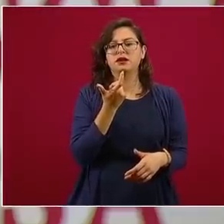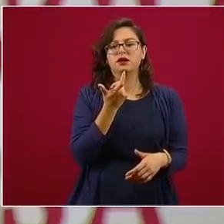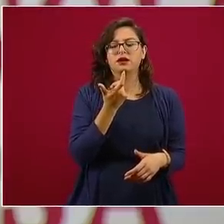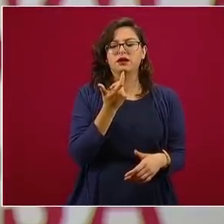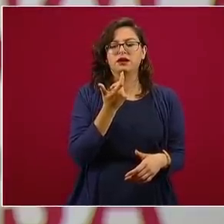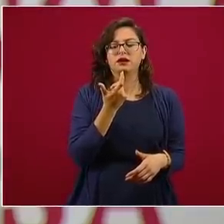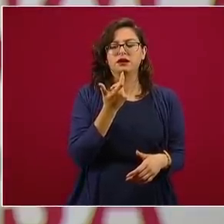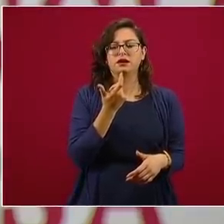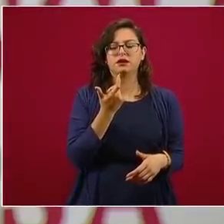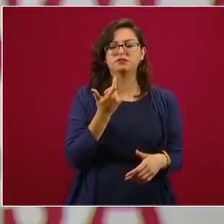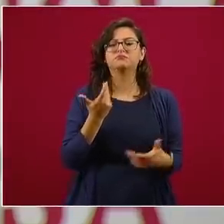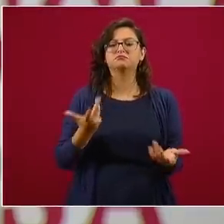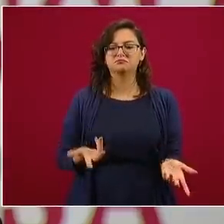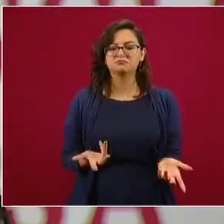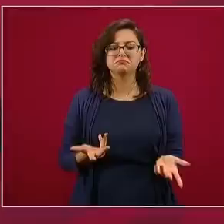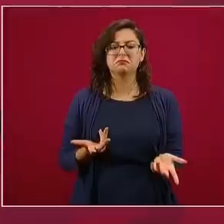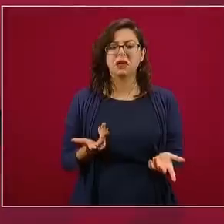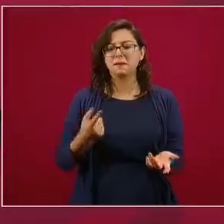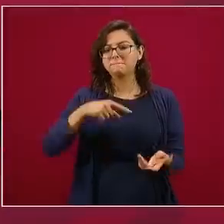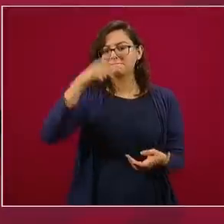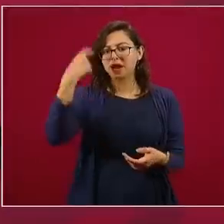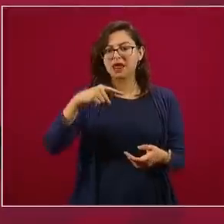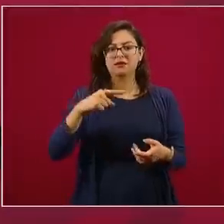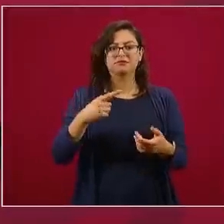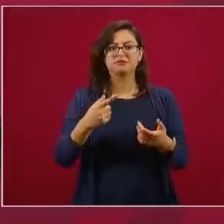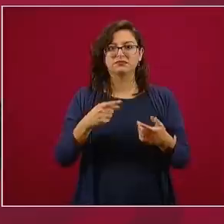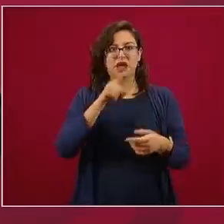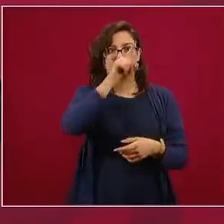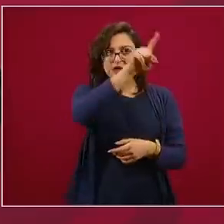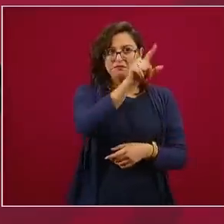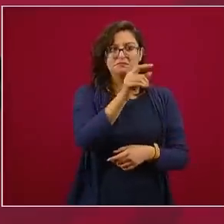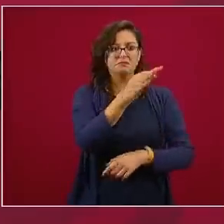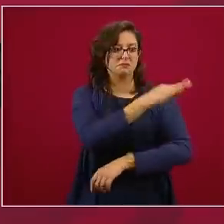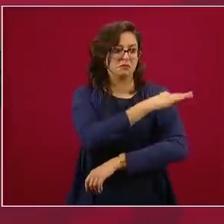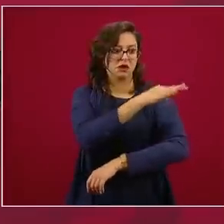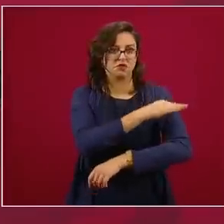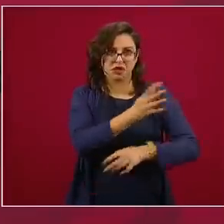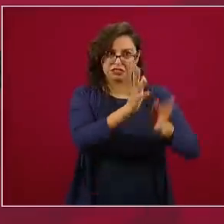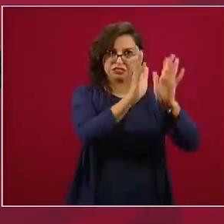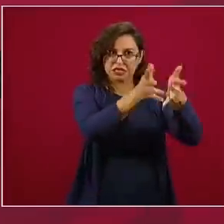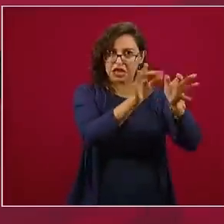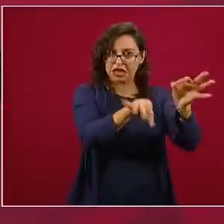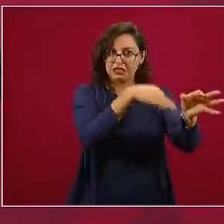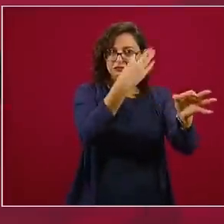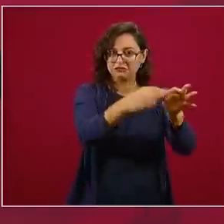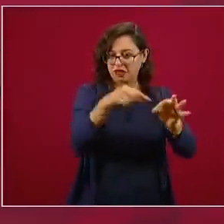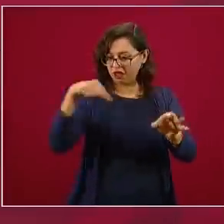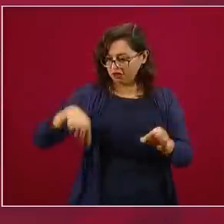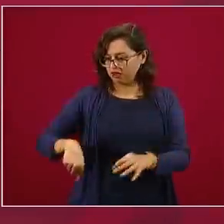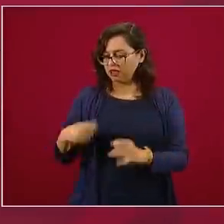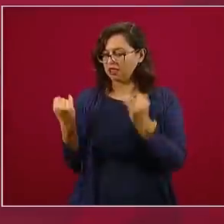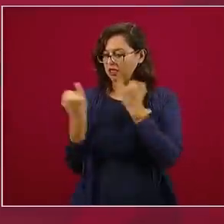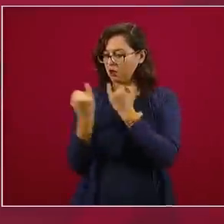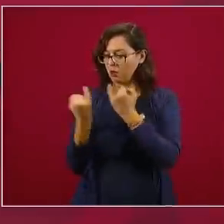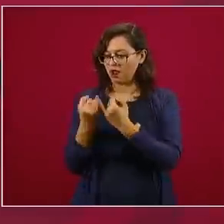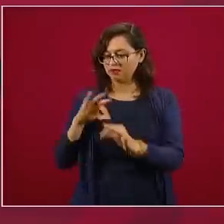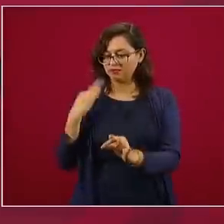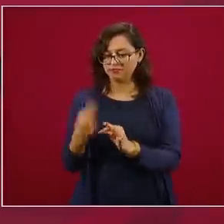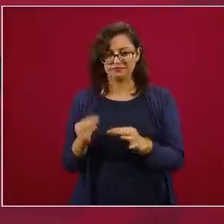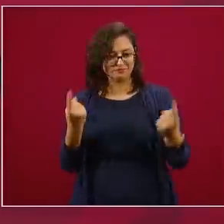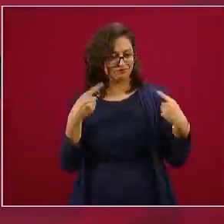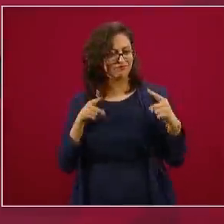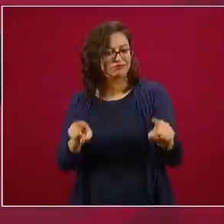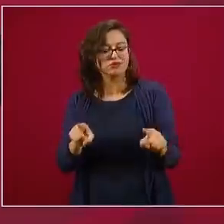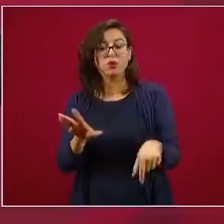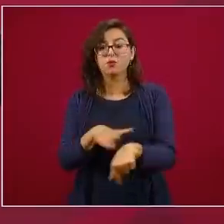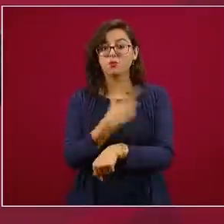para que tengamos el acceso al mismo tiempo, que no haya una diferencia en tiempos, porque la diferencia en tiempos son muertes